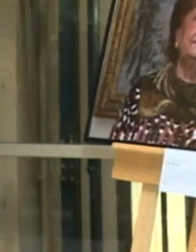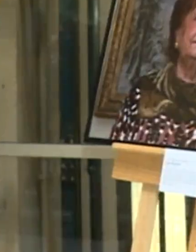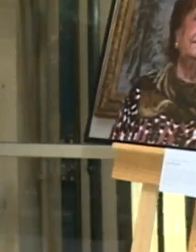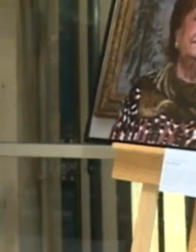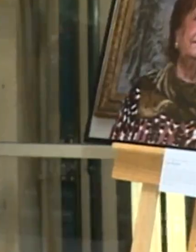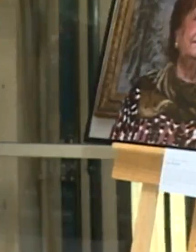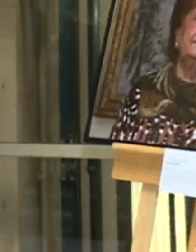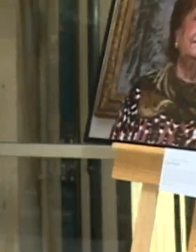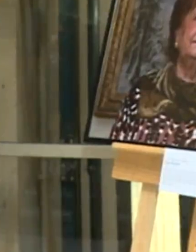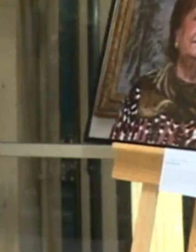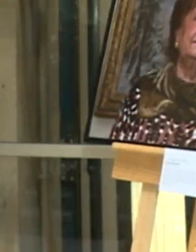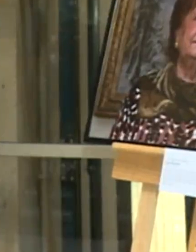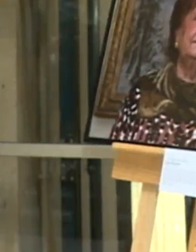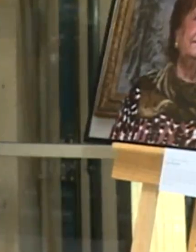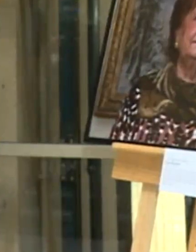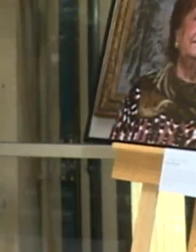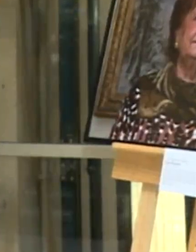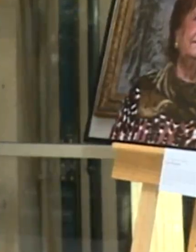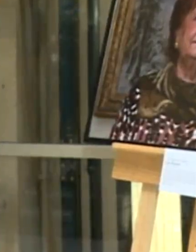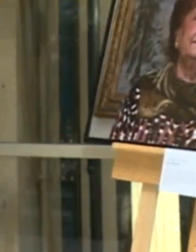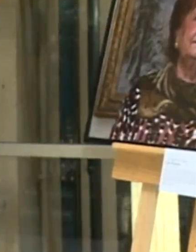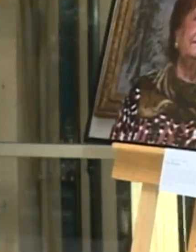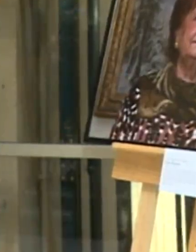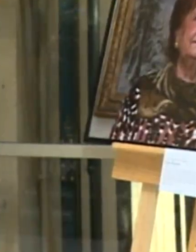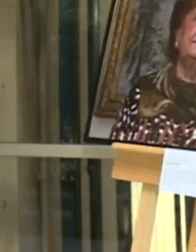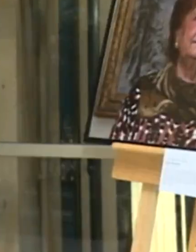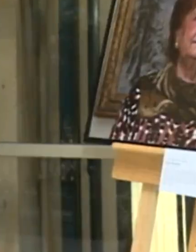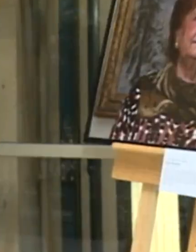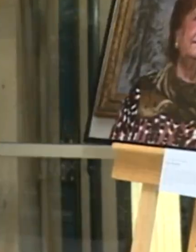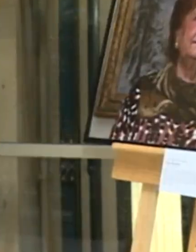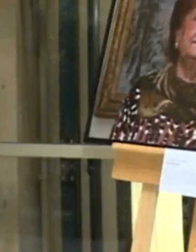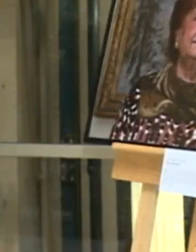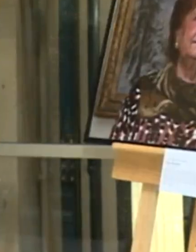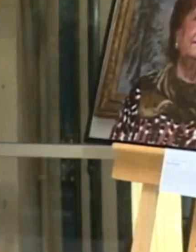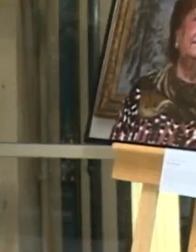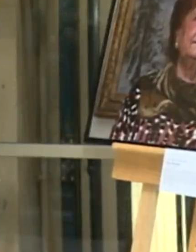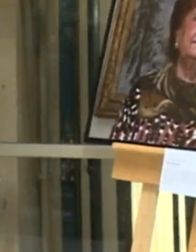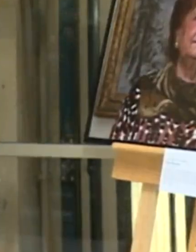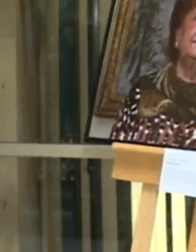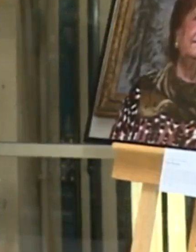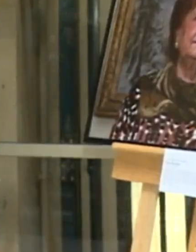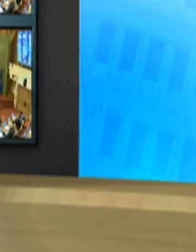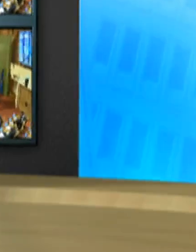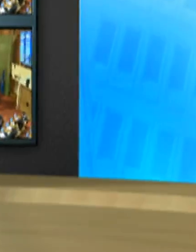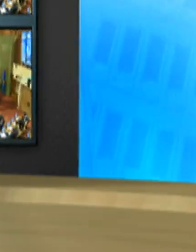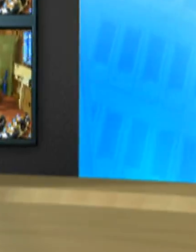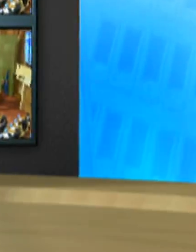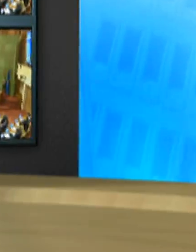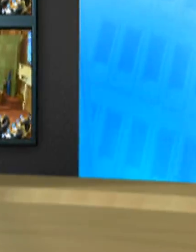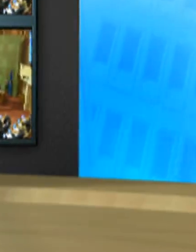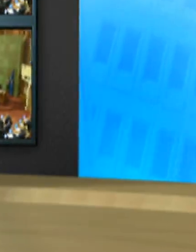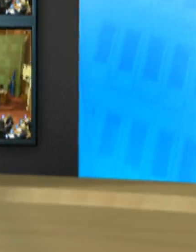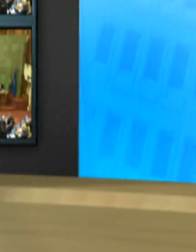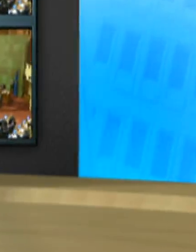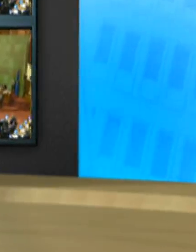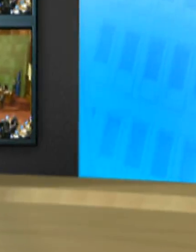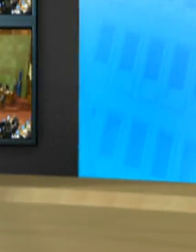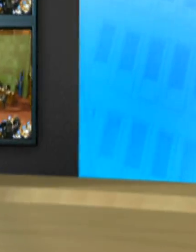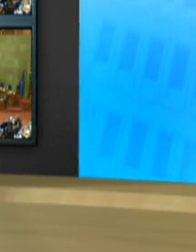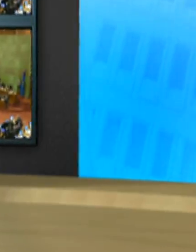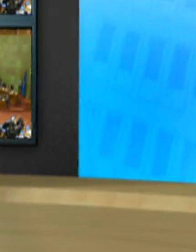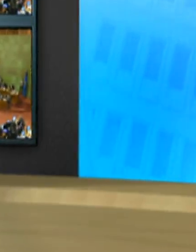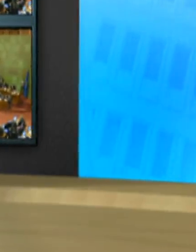pueda desarrollar con más facilidad el intercambio y eso a nosotros nos parece positivo y por eso apoyamos los cambios de esta instancia como detallaron las